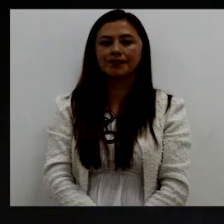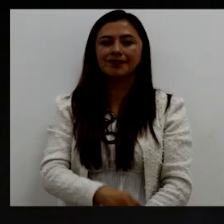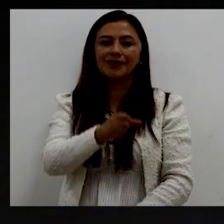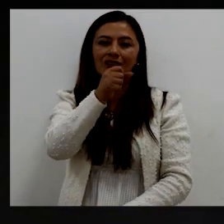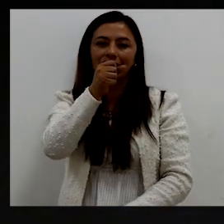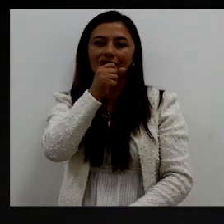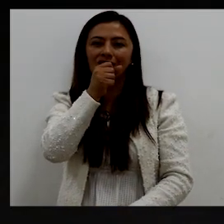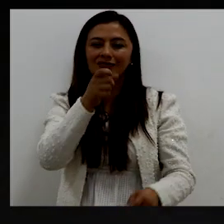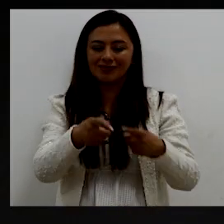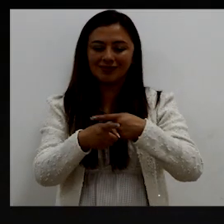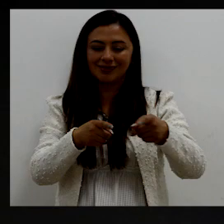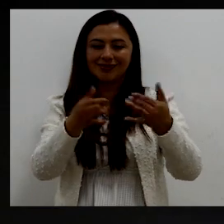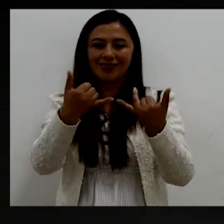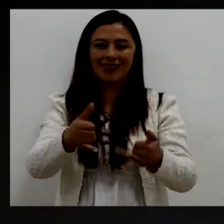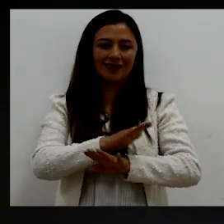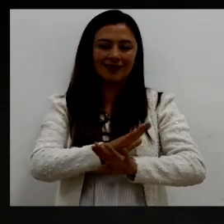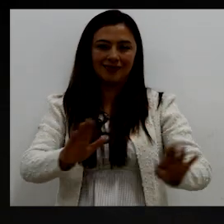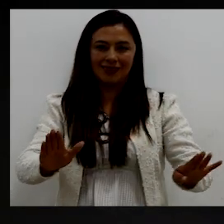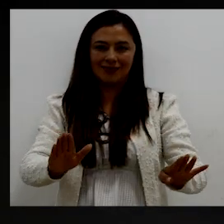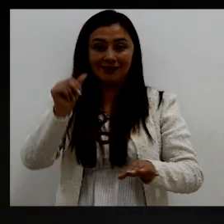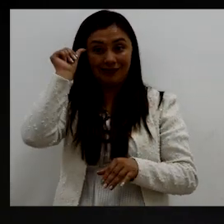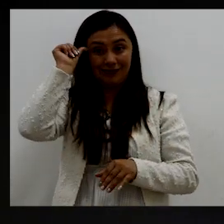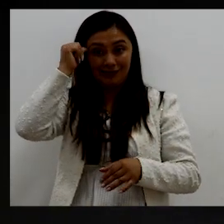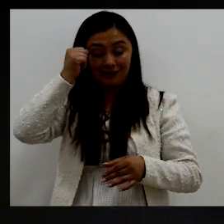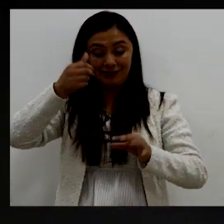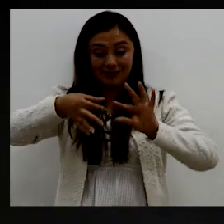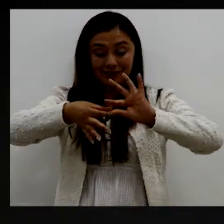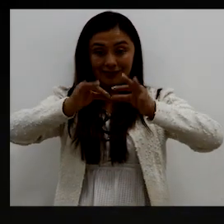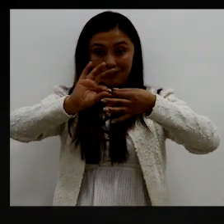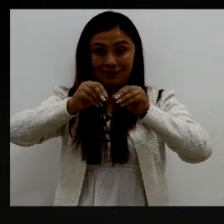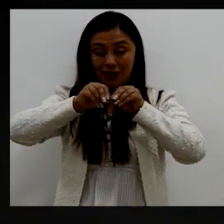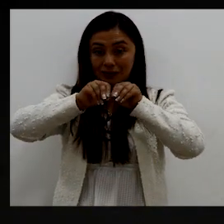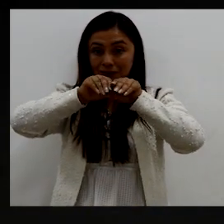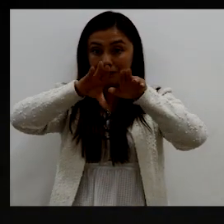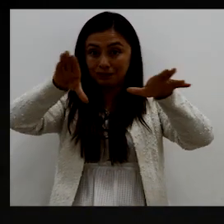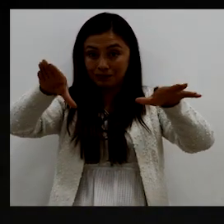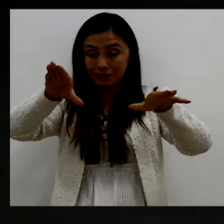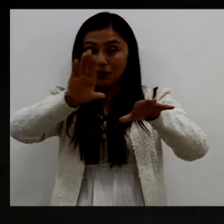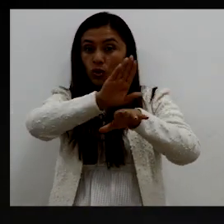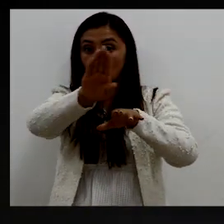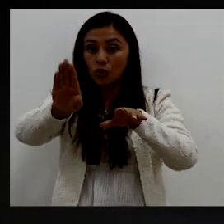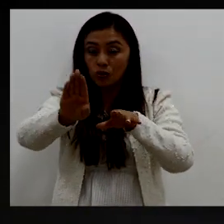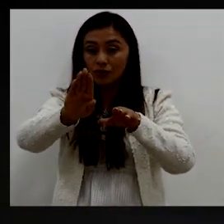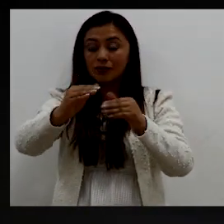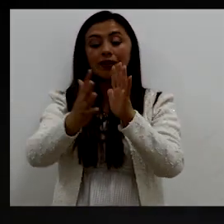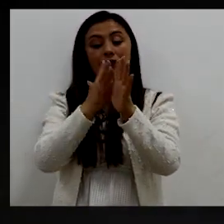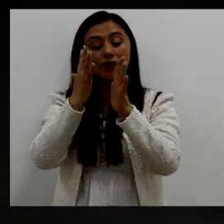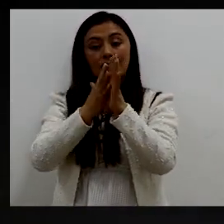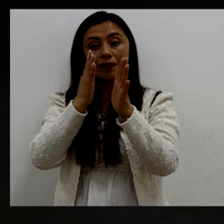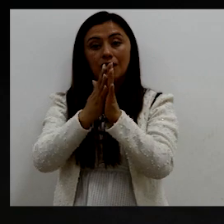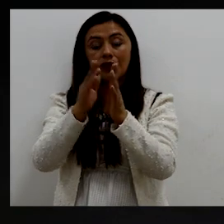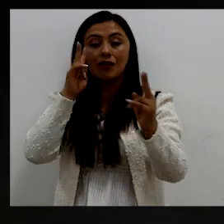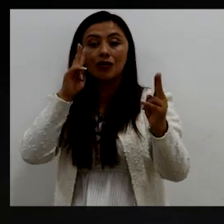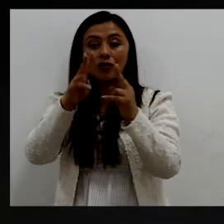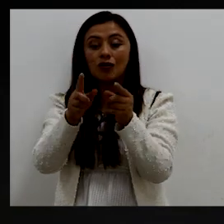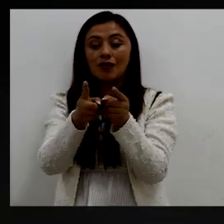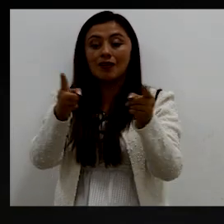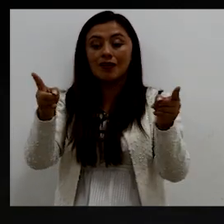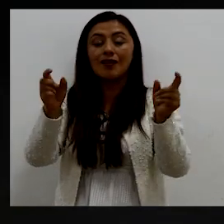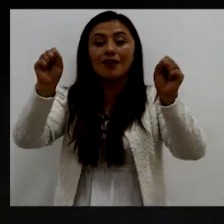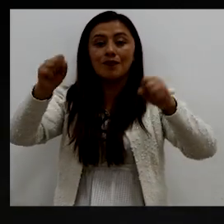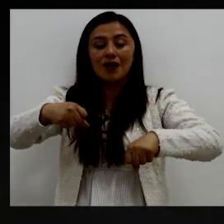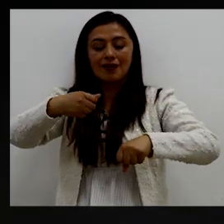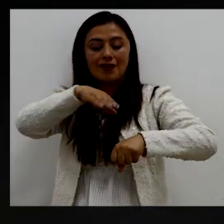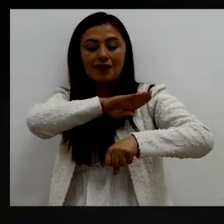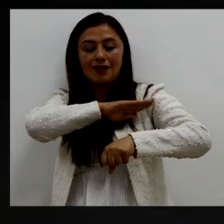Y estas han sido las noticias destacadas de la semana. Recuerde que en nuestras redes sociales que están apareciendo en pantalla, usted podrá encontrar esta y toda la información